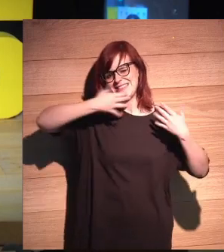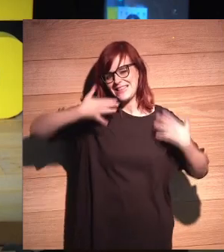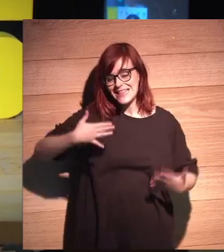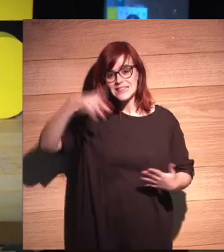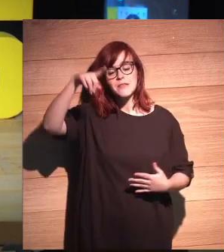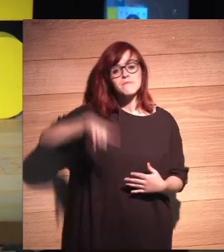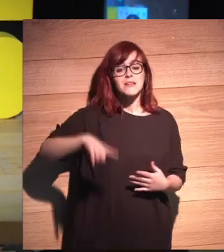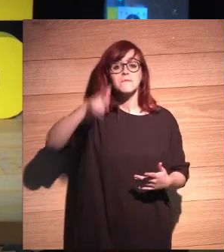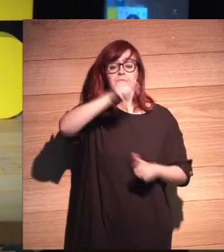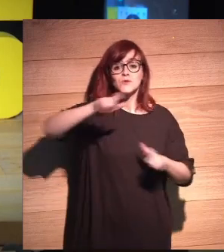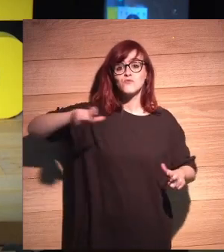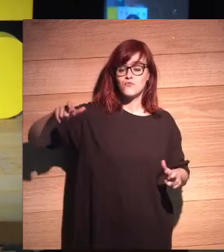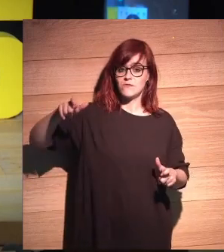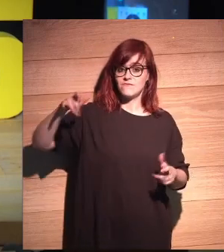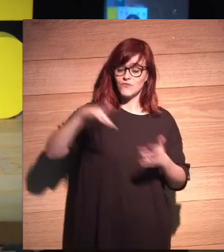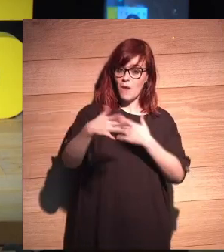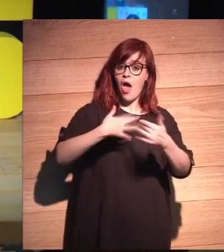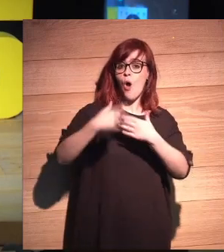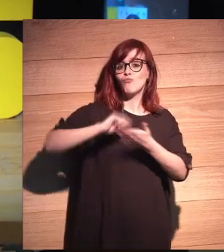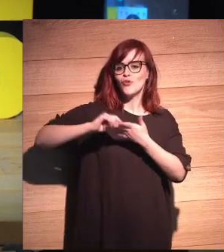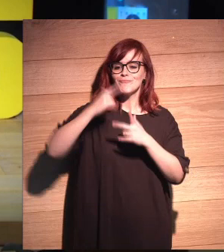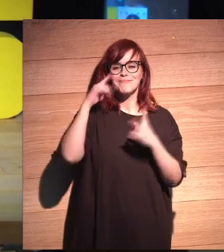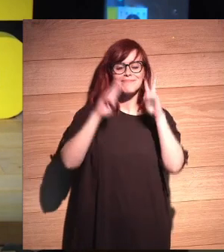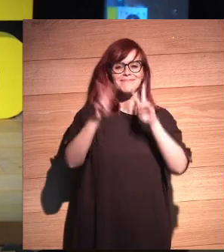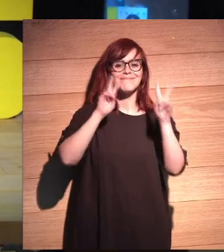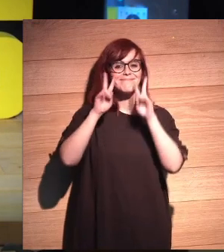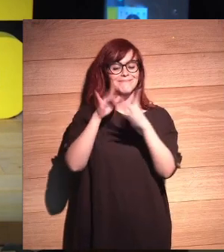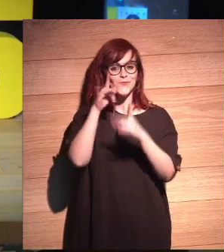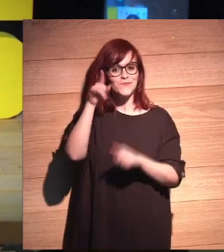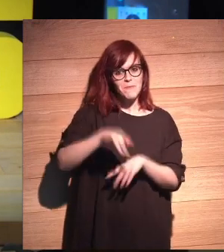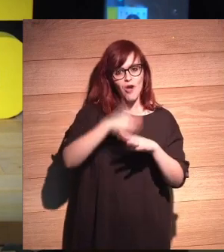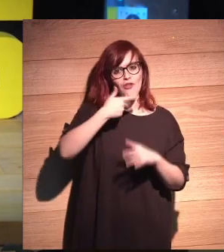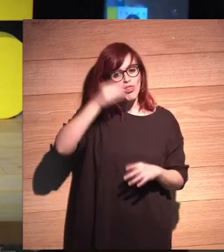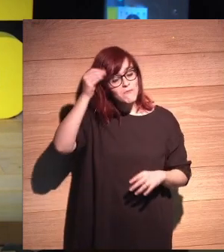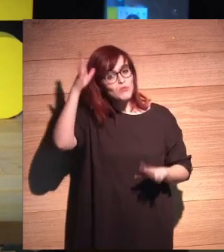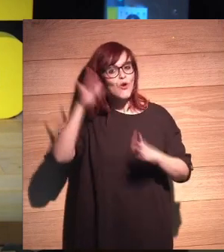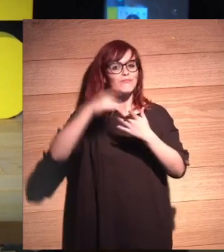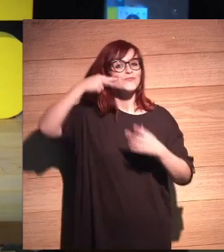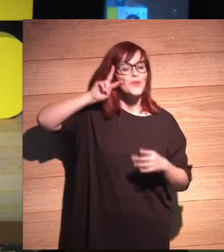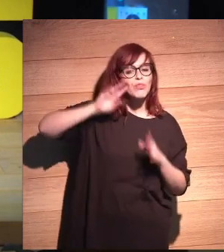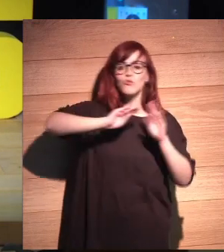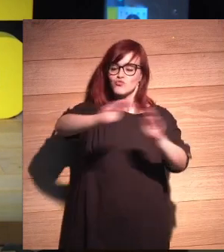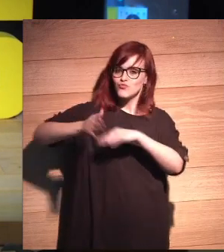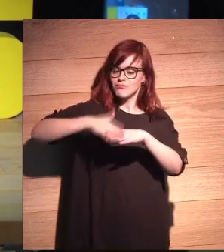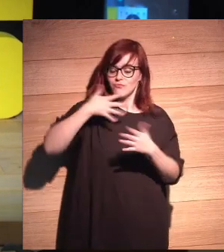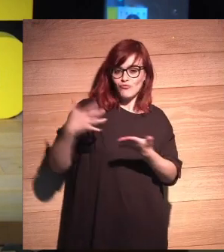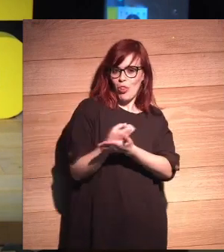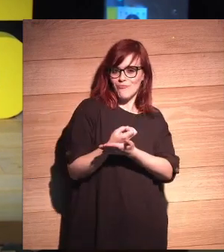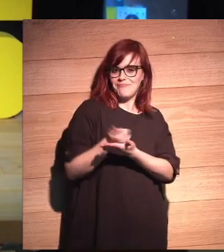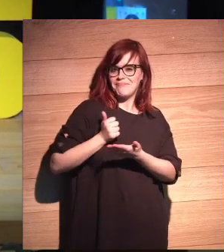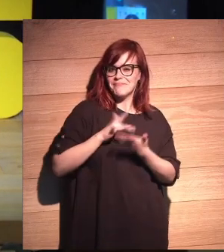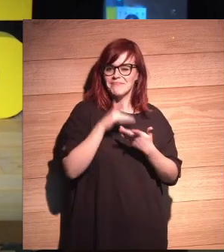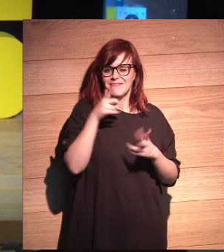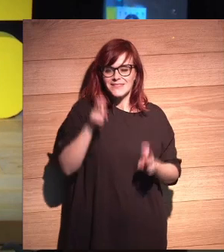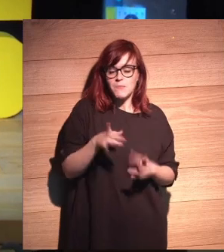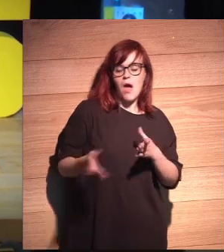quienes nos entregan, hay muchos de los autores por aquí, a quienes nos entregan su conocimiento, su experiencia y su afán de